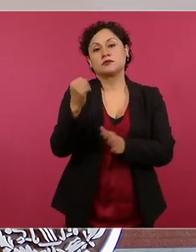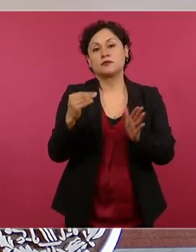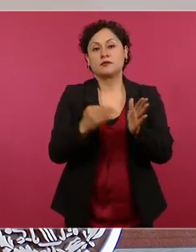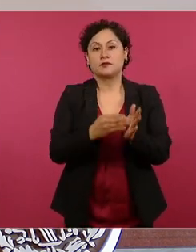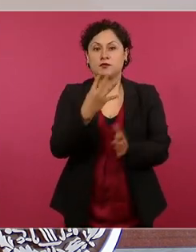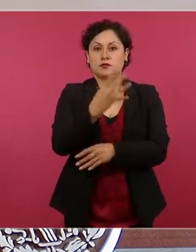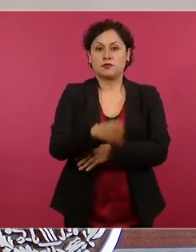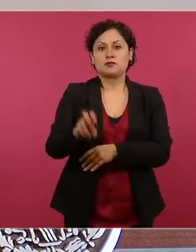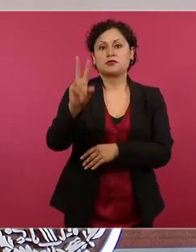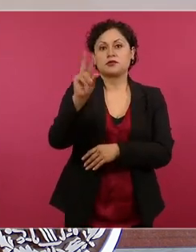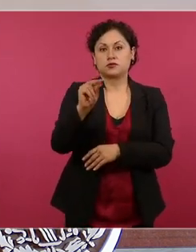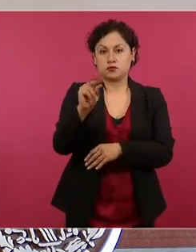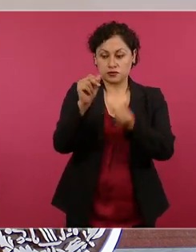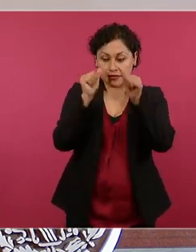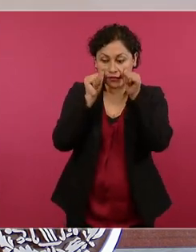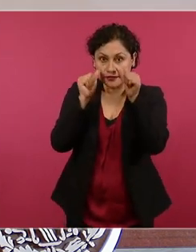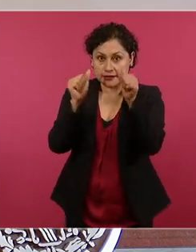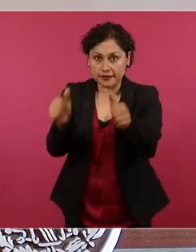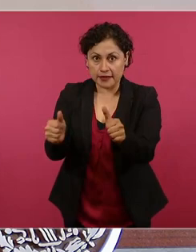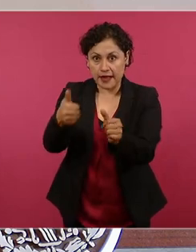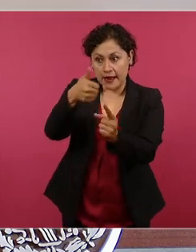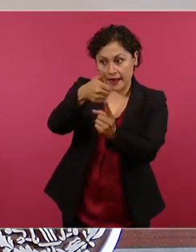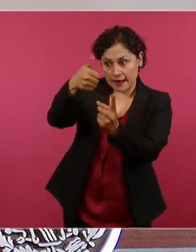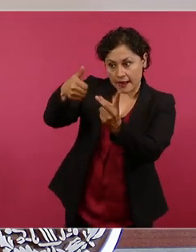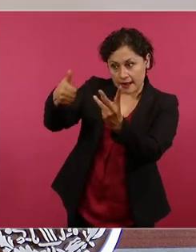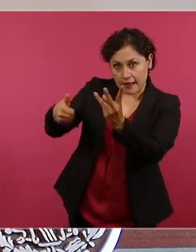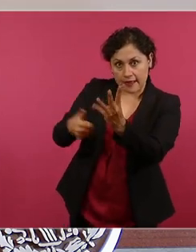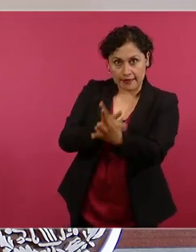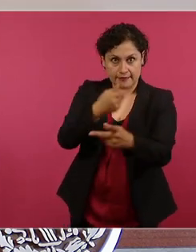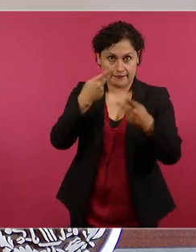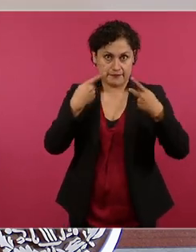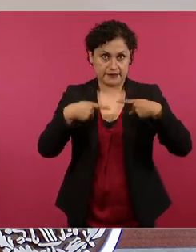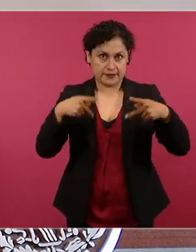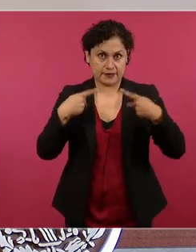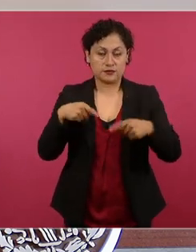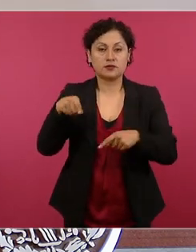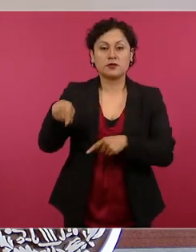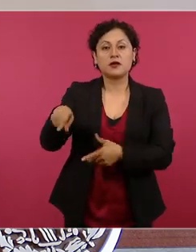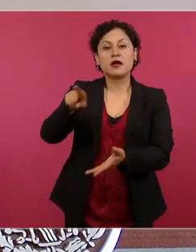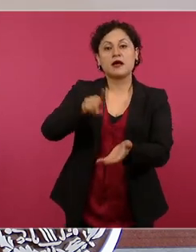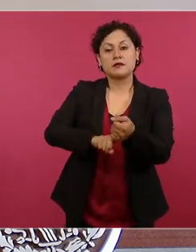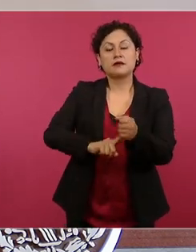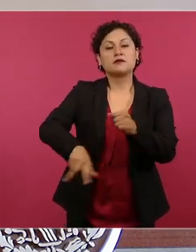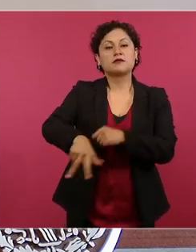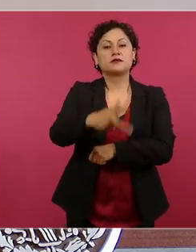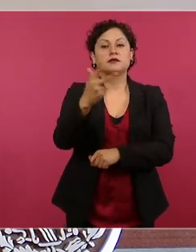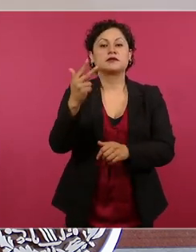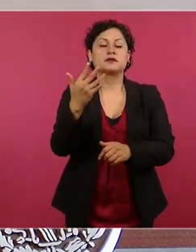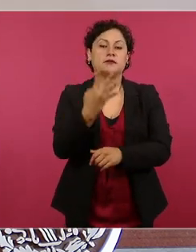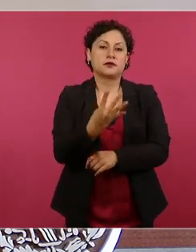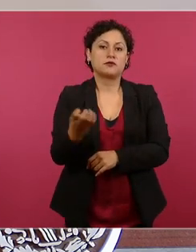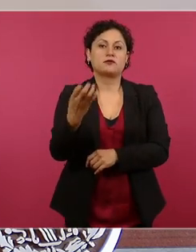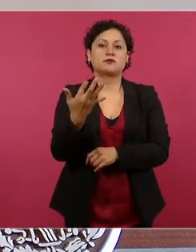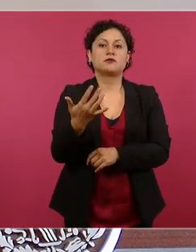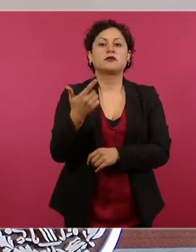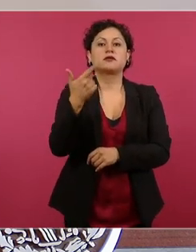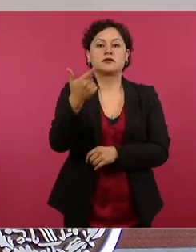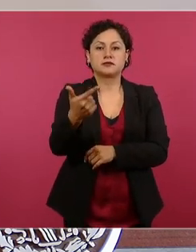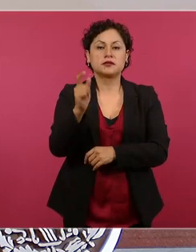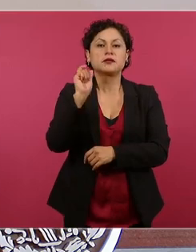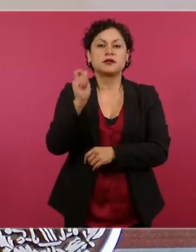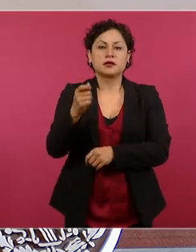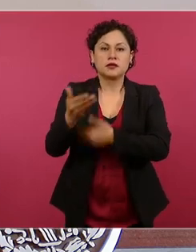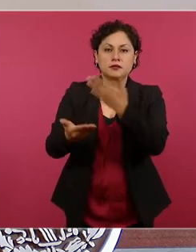59.480 atenciones particulares, personales. De ellas, 13.457 son consultas de